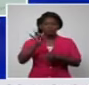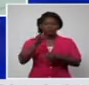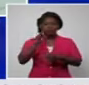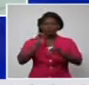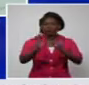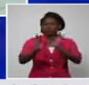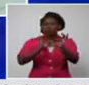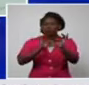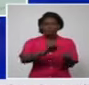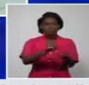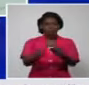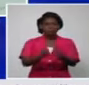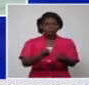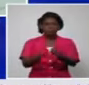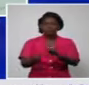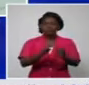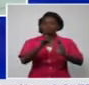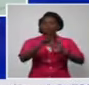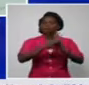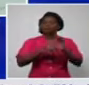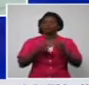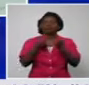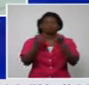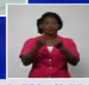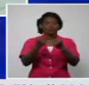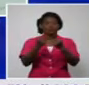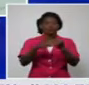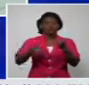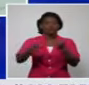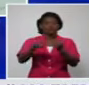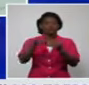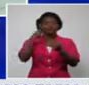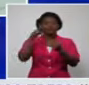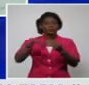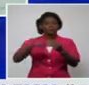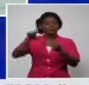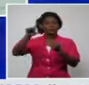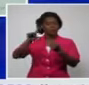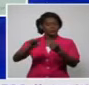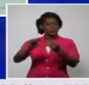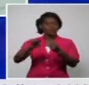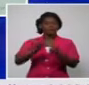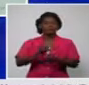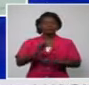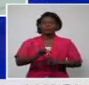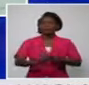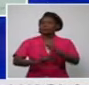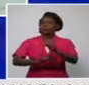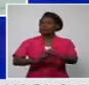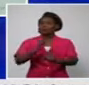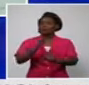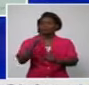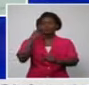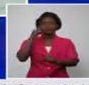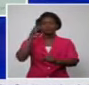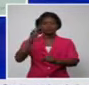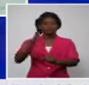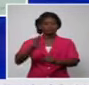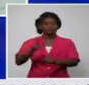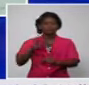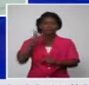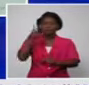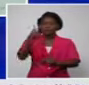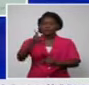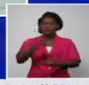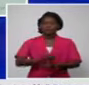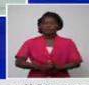con medidas que se van incrementando y que va teniendo resultados desde el punto de vista de